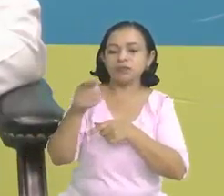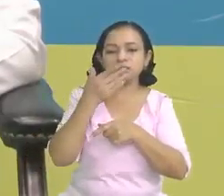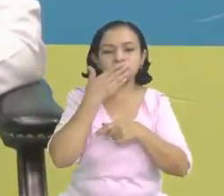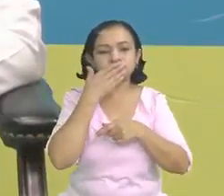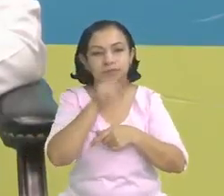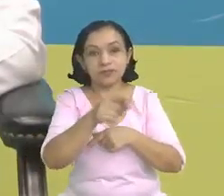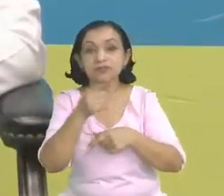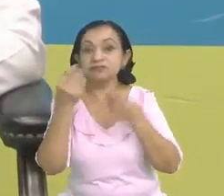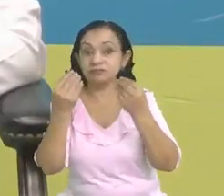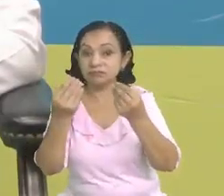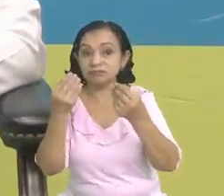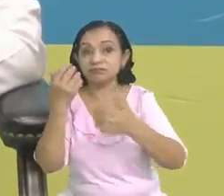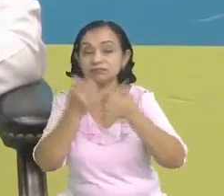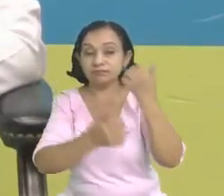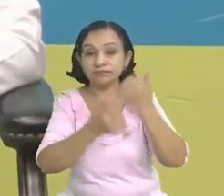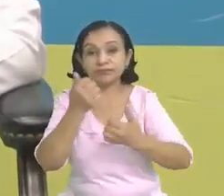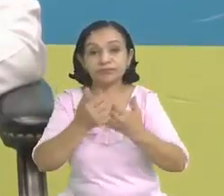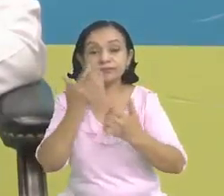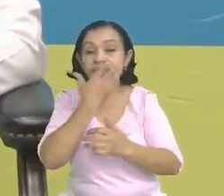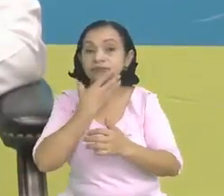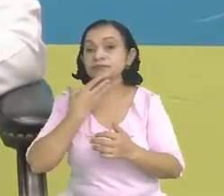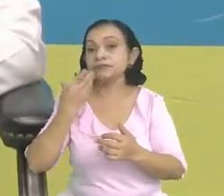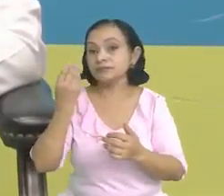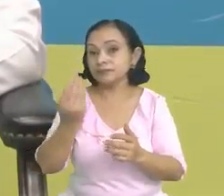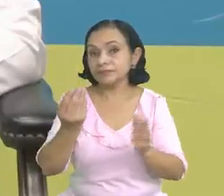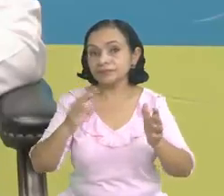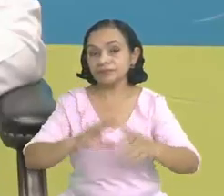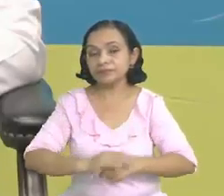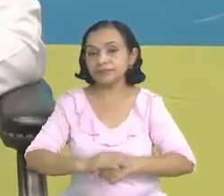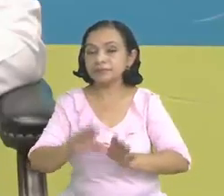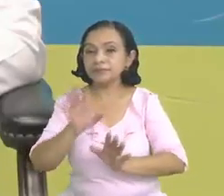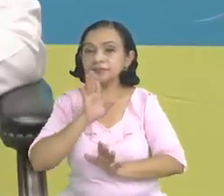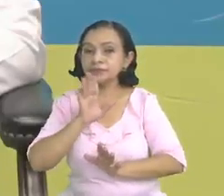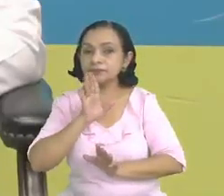siendo prevaleciente en la edad adolescente. Estamos hablando también